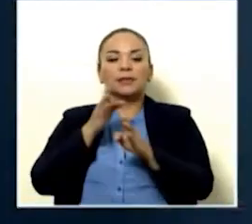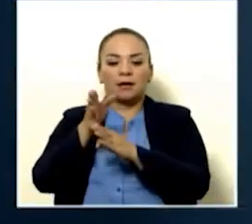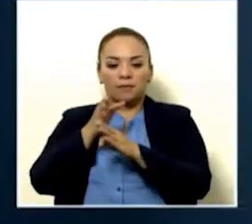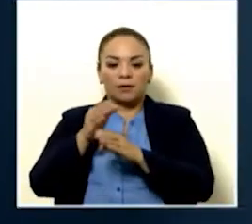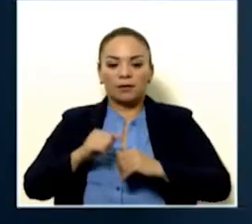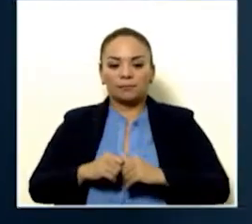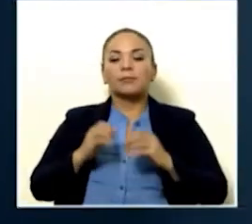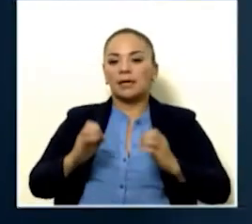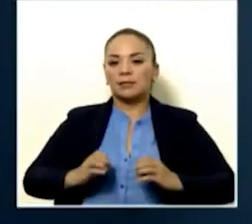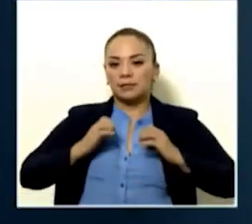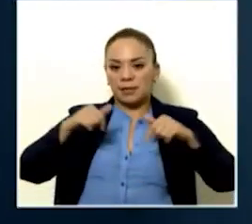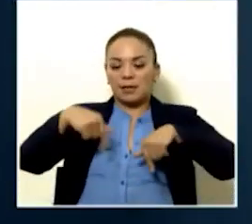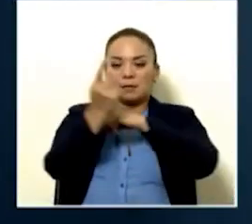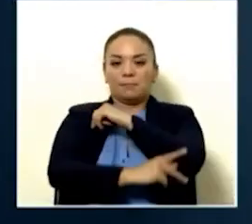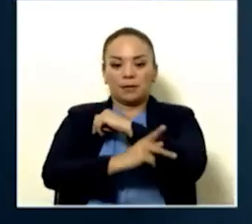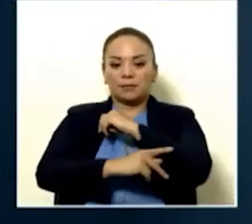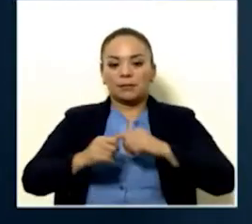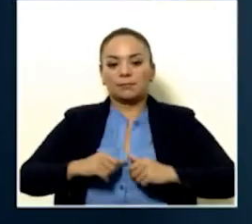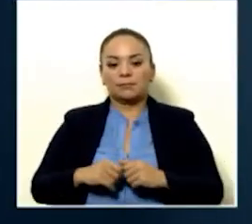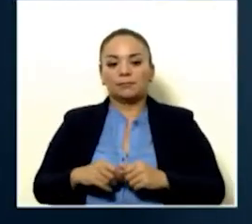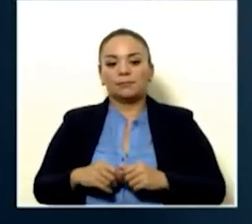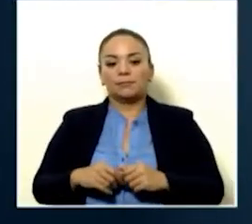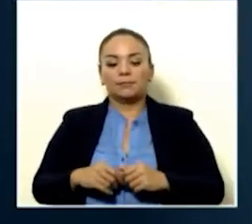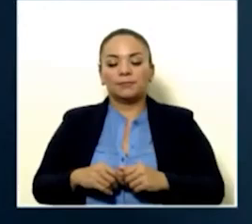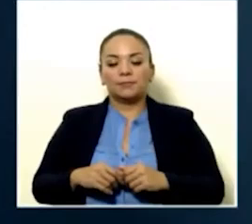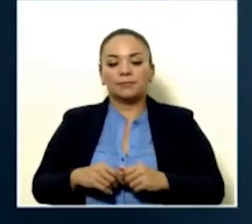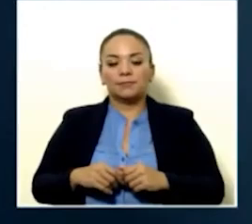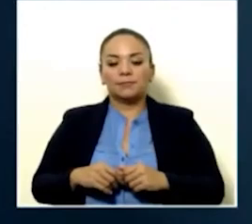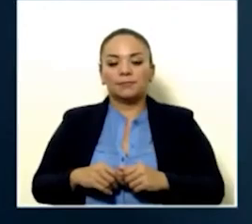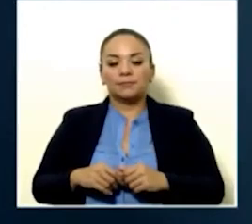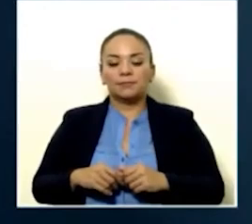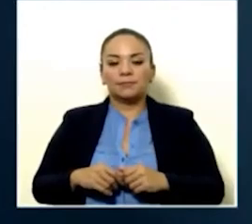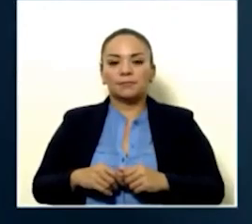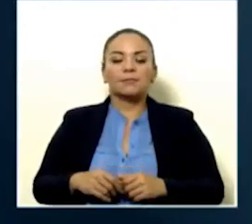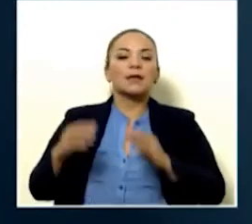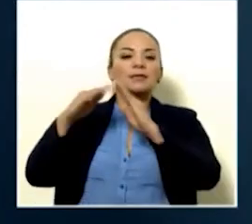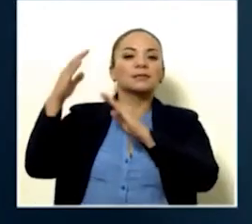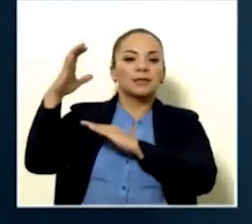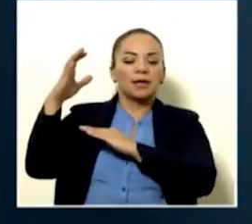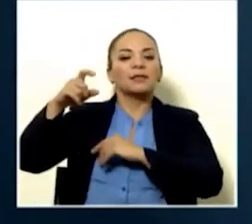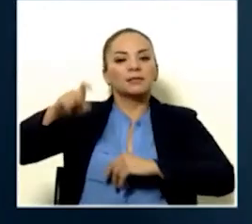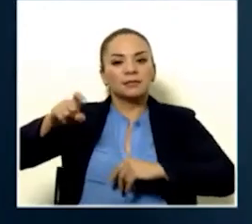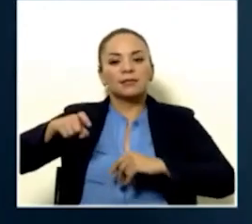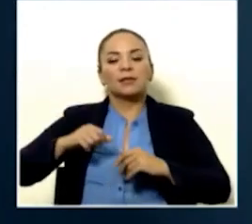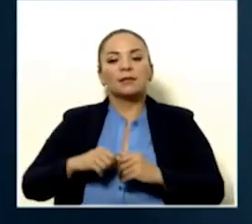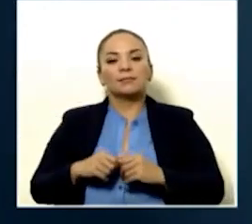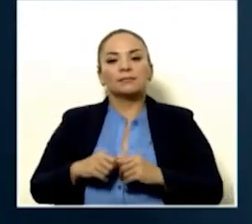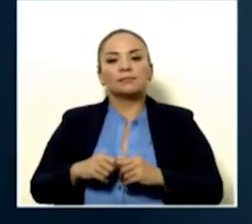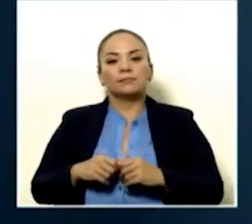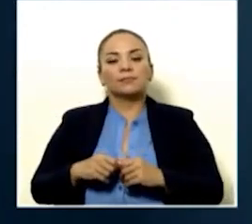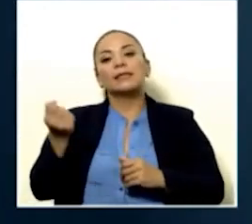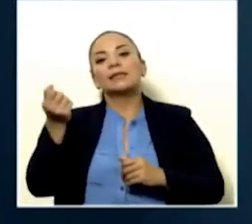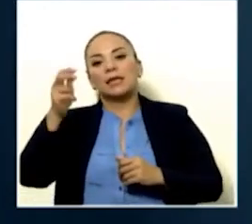carrera existentes en el país. De ellos en Cancillería se necesitan en